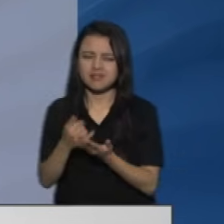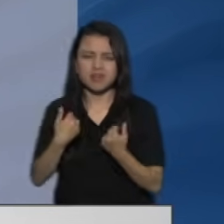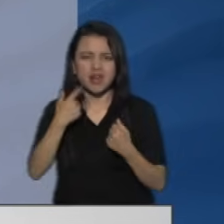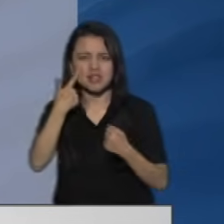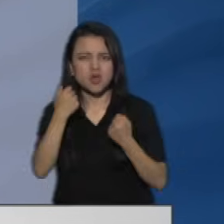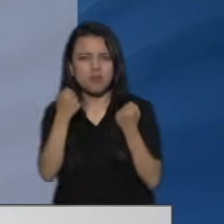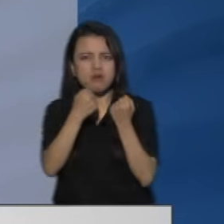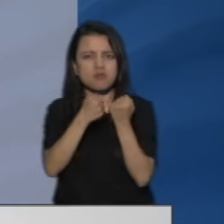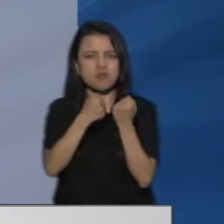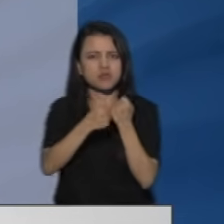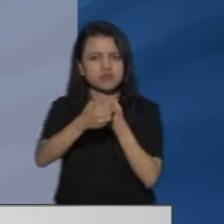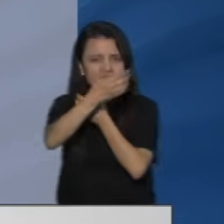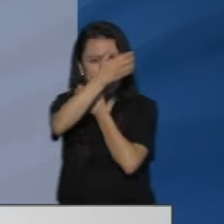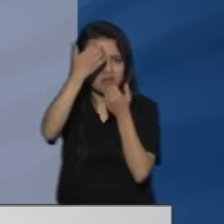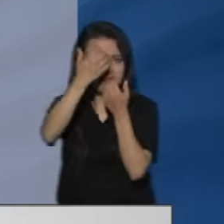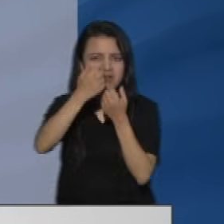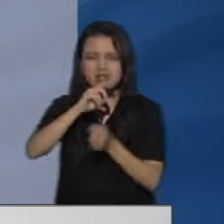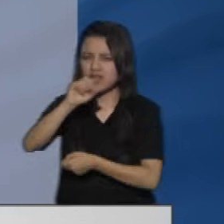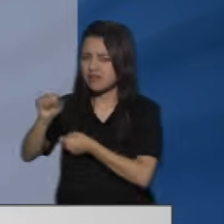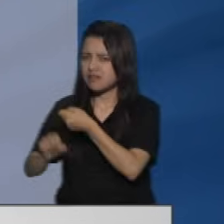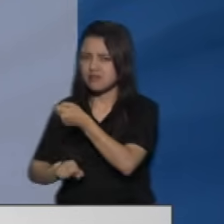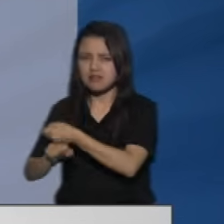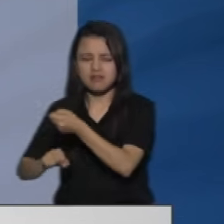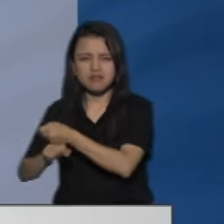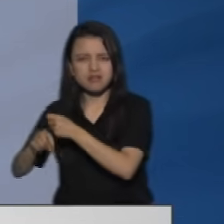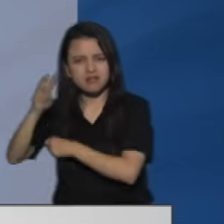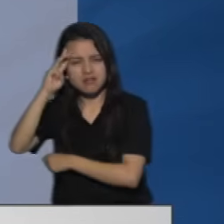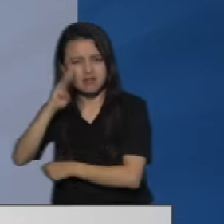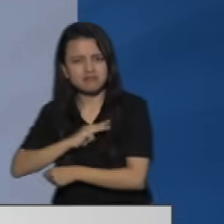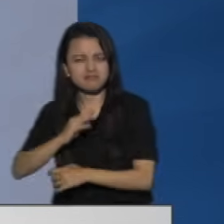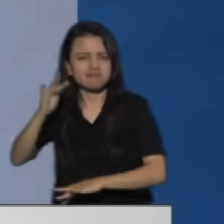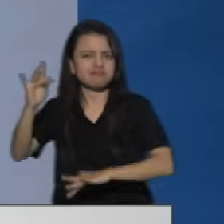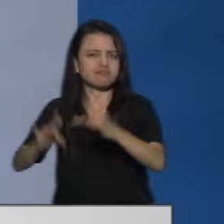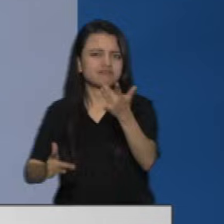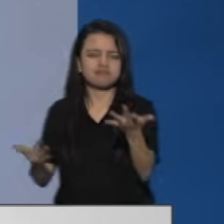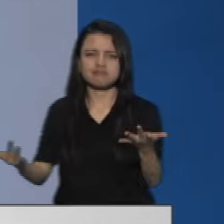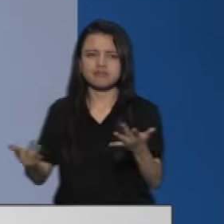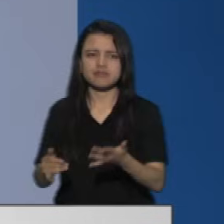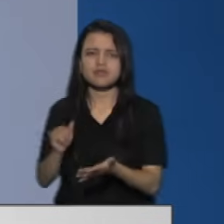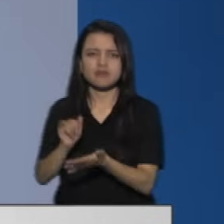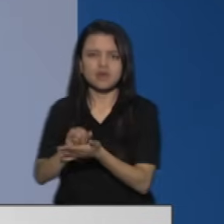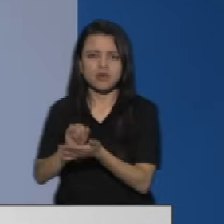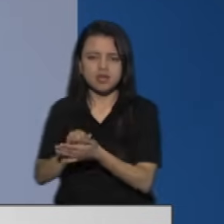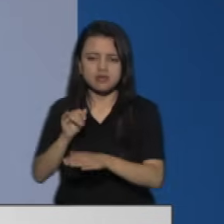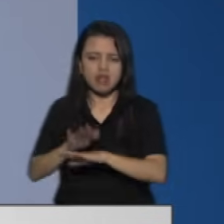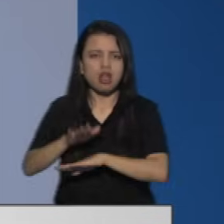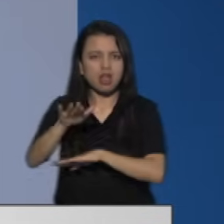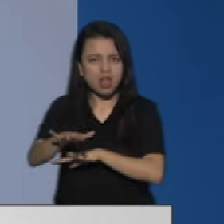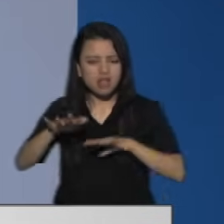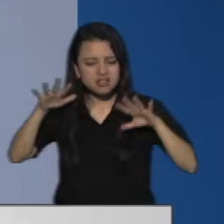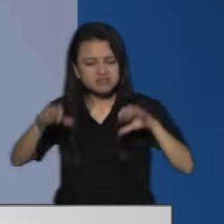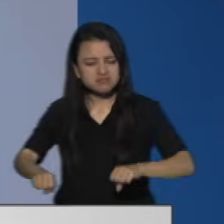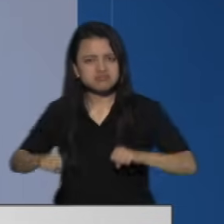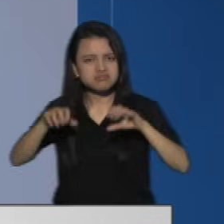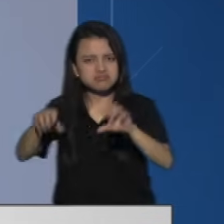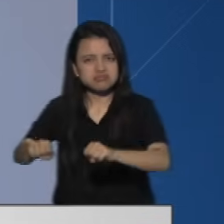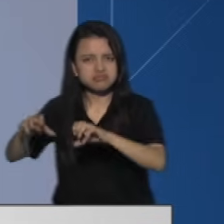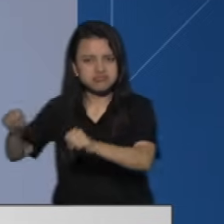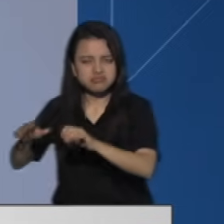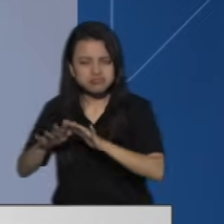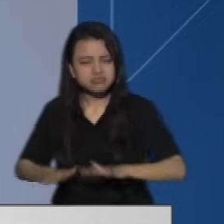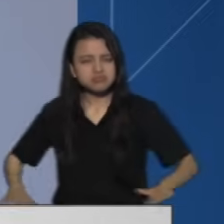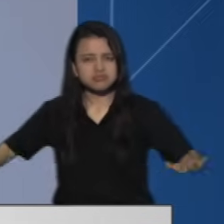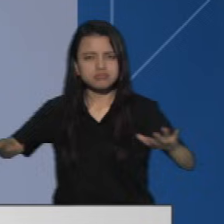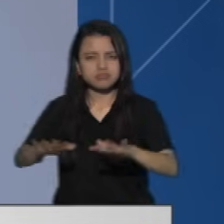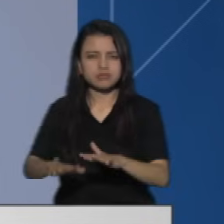y que este es el resultado de una situación que hoy tiene bajo el dominio de este grupo armado a los habitantes de la zona,